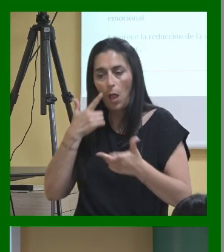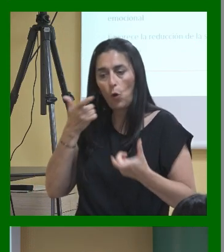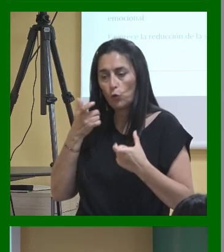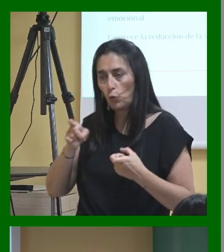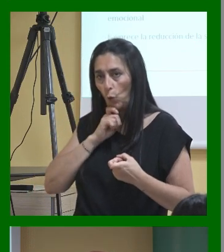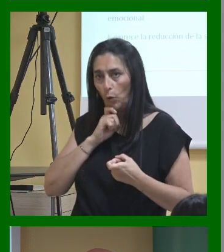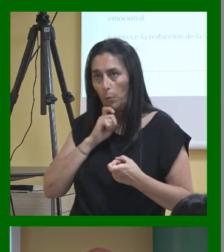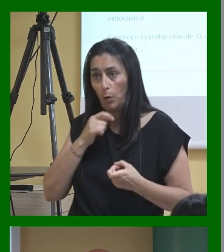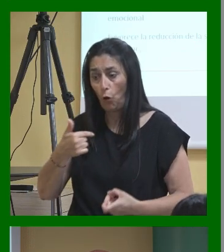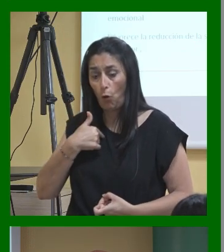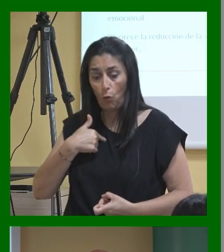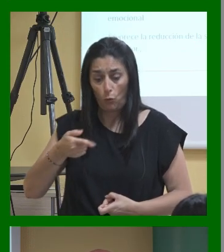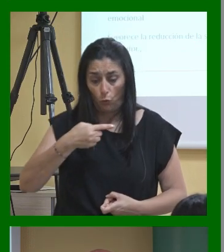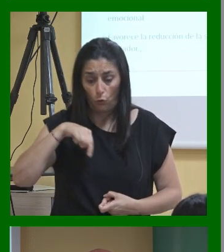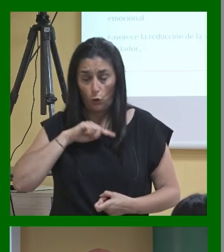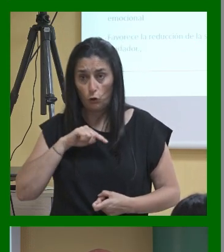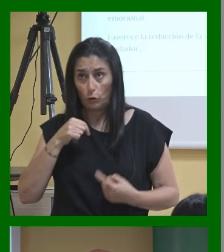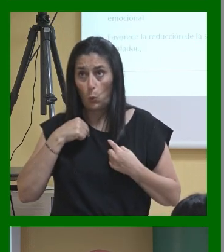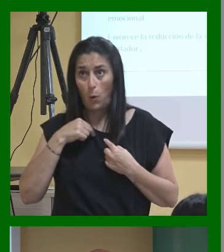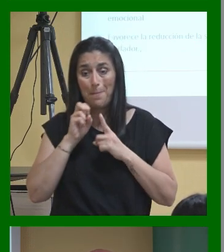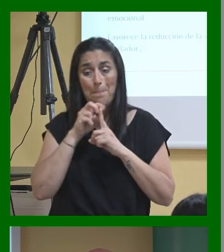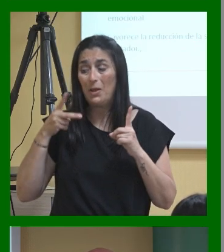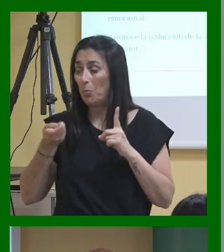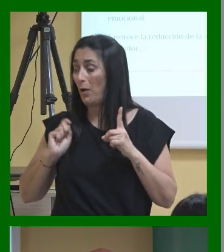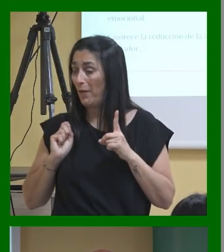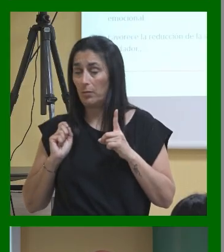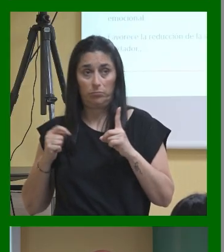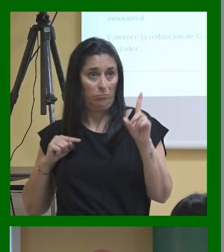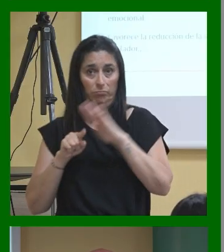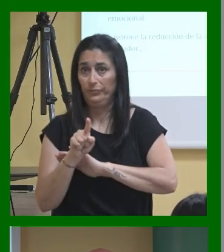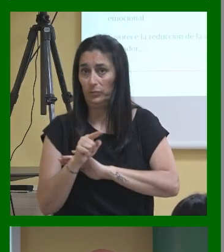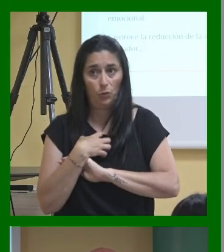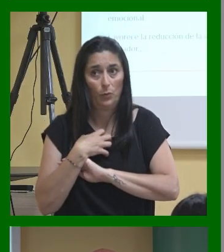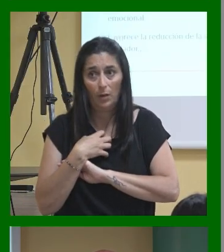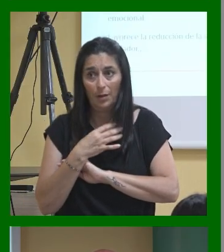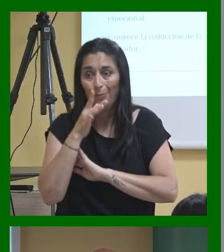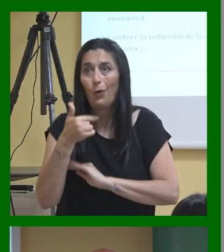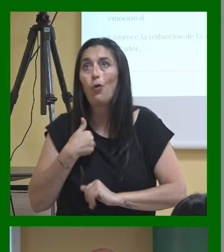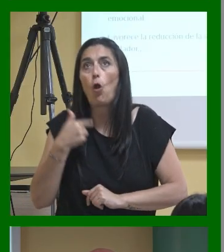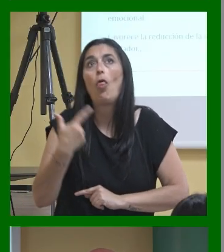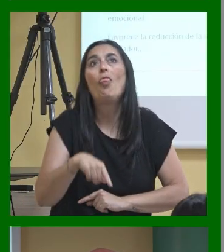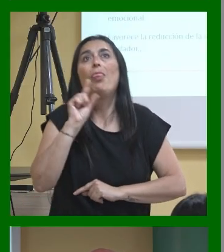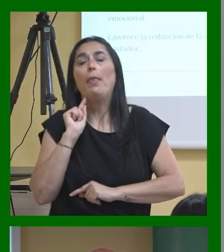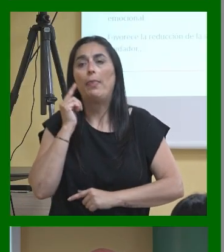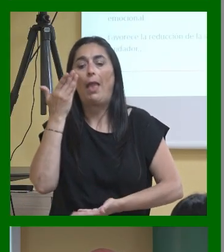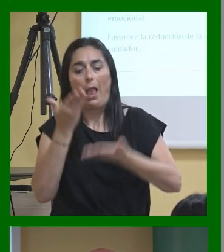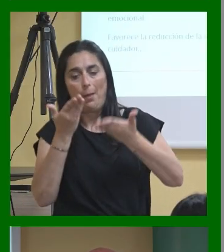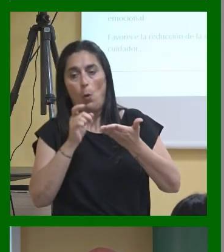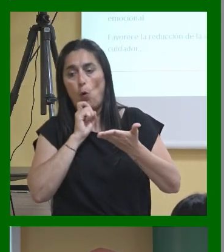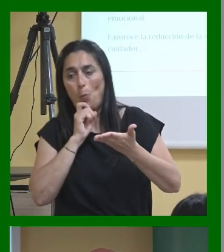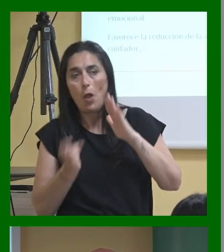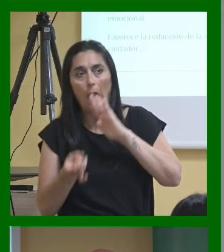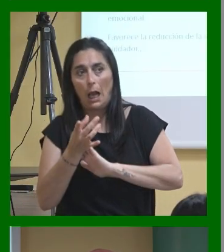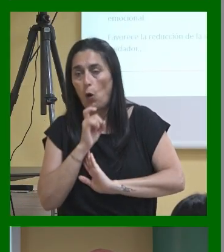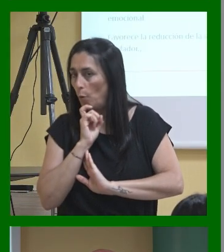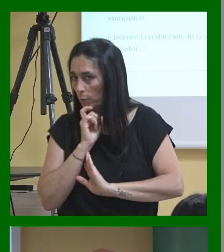no podemos nosotros avanzar desde la perspectiva de un profesional y decir que nosotros somos los que vamos a decidir cómo evaluar o crear una escala.